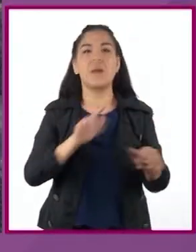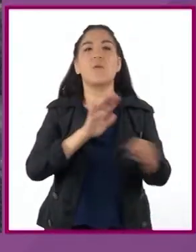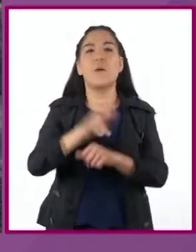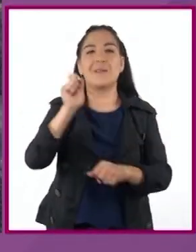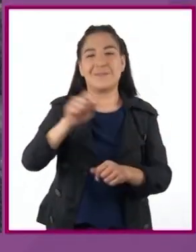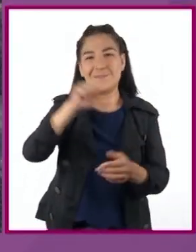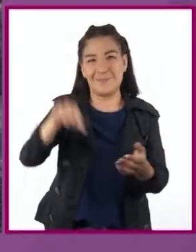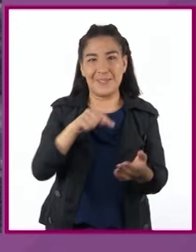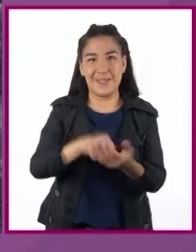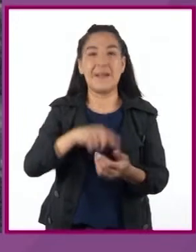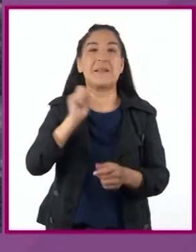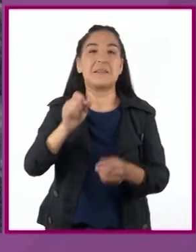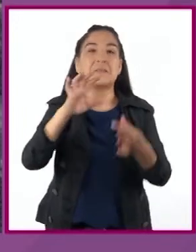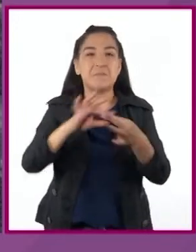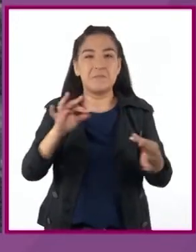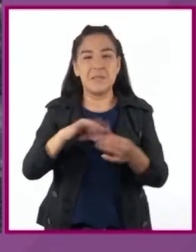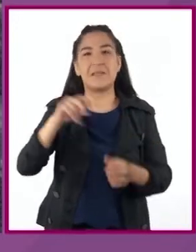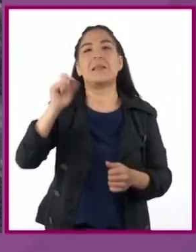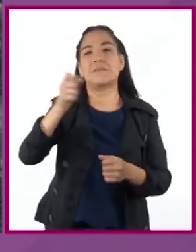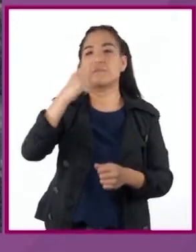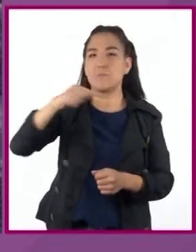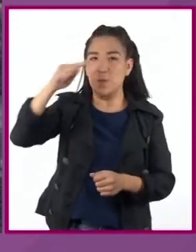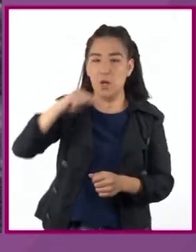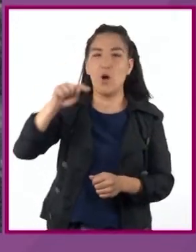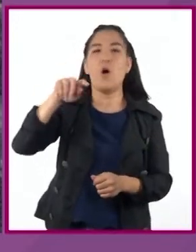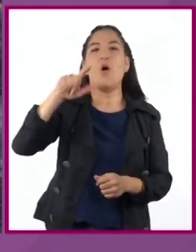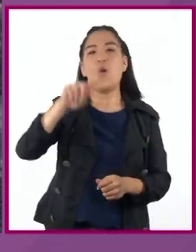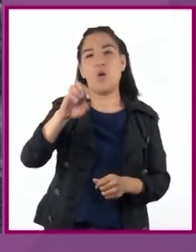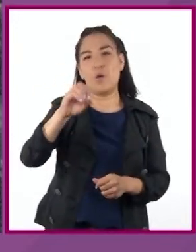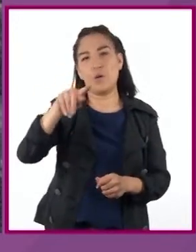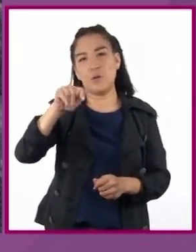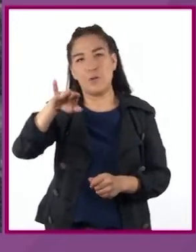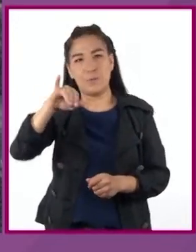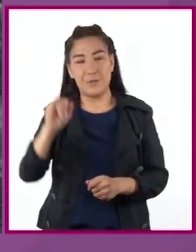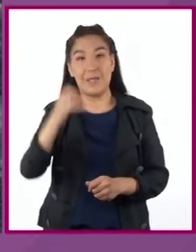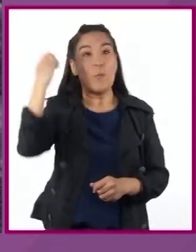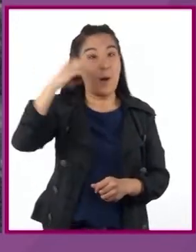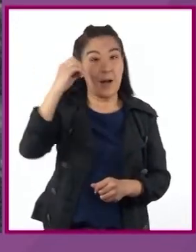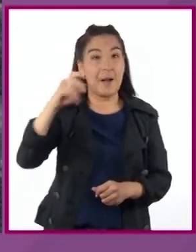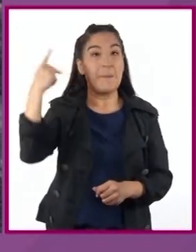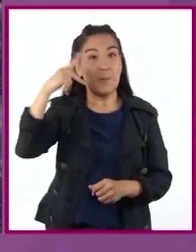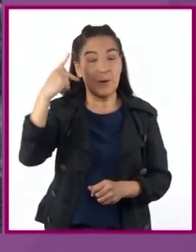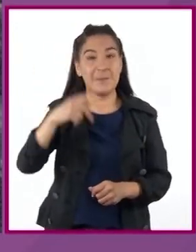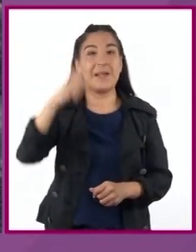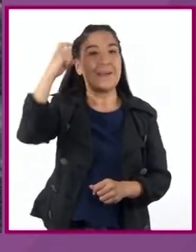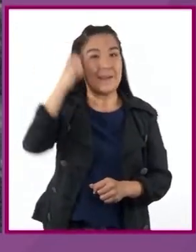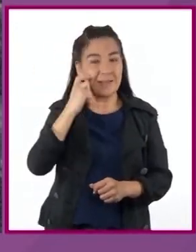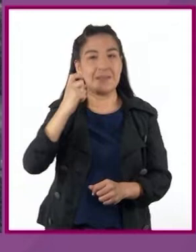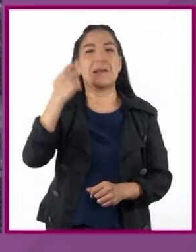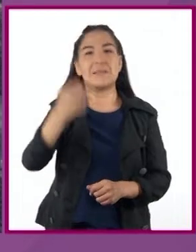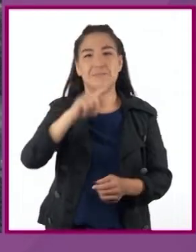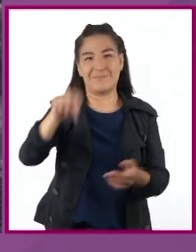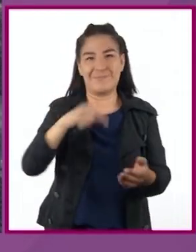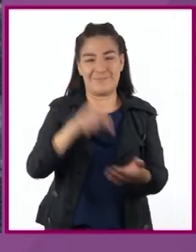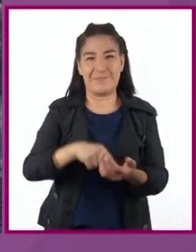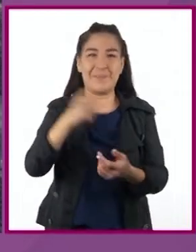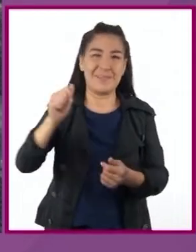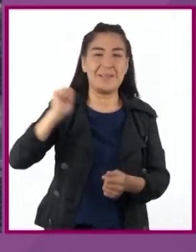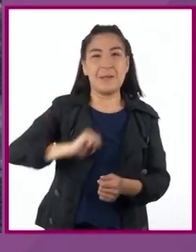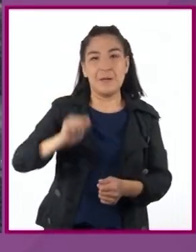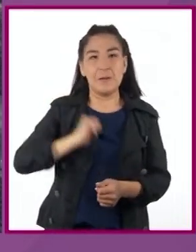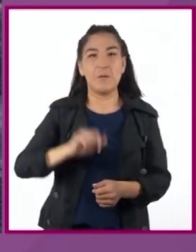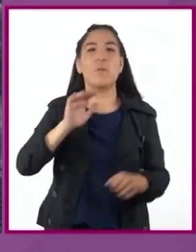se hablaba por lo menos náhuatl y otomí. En Oaxaca, Puebla y Guerrero, en las ciudades del posclásico, se